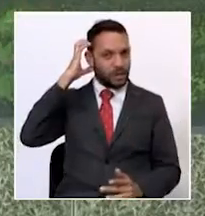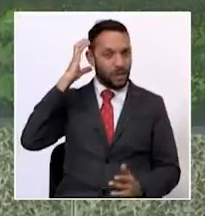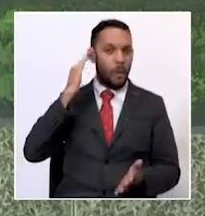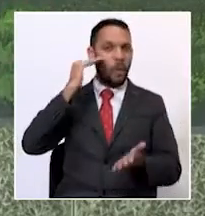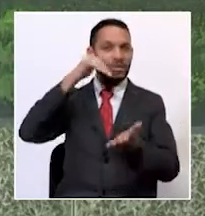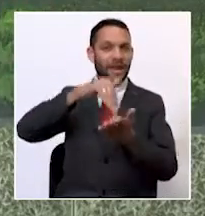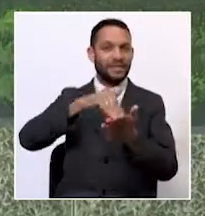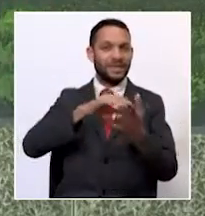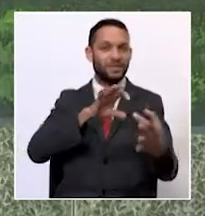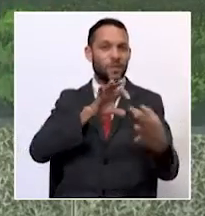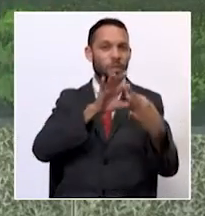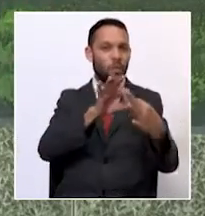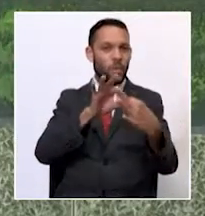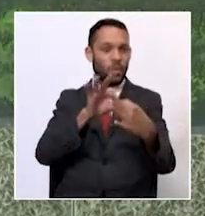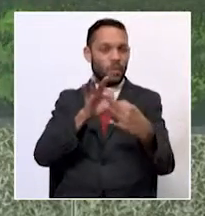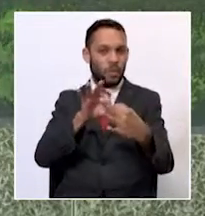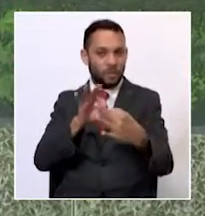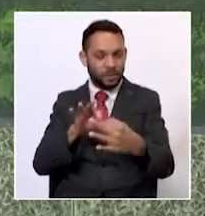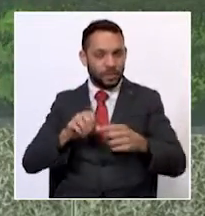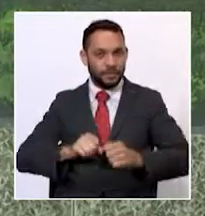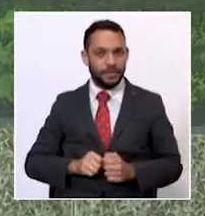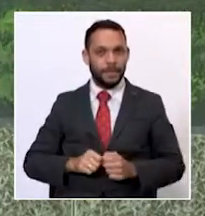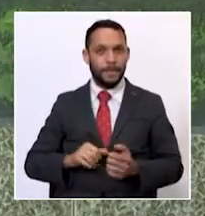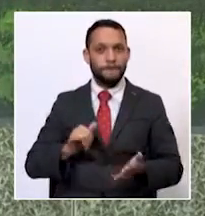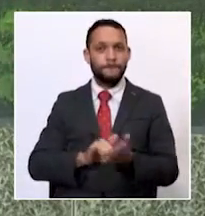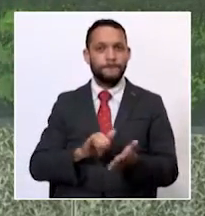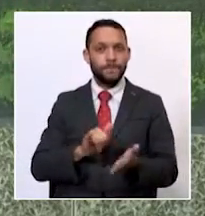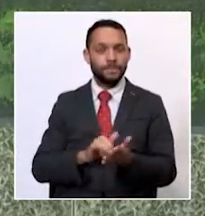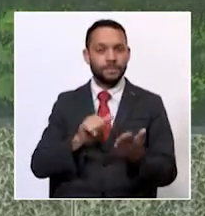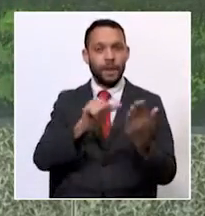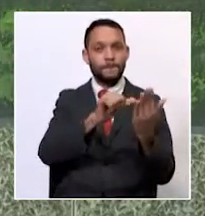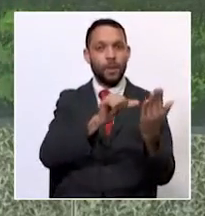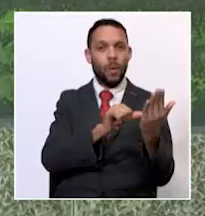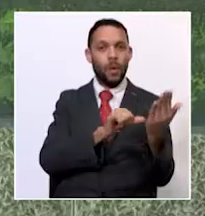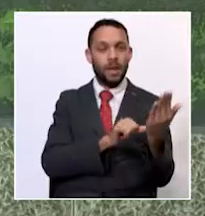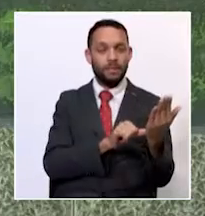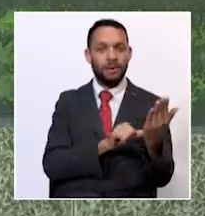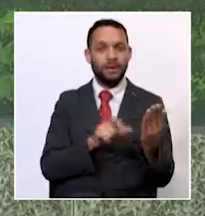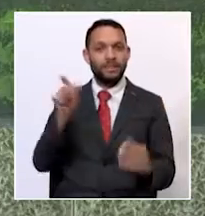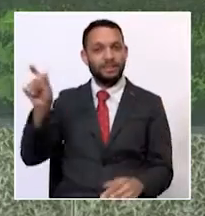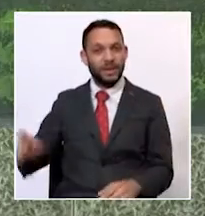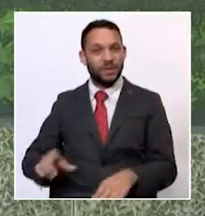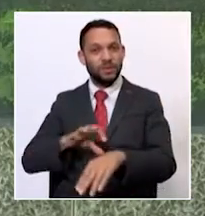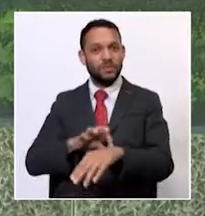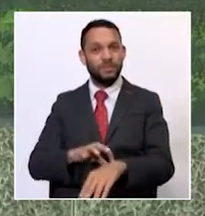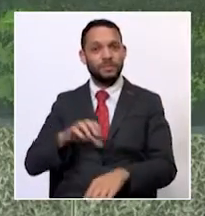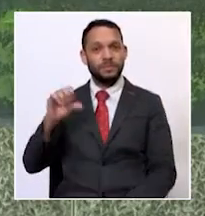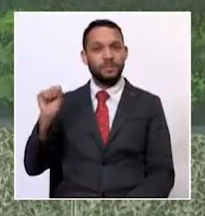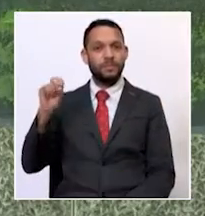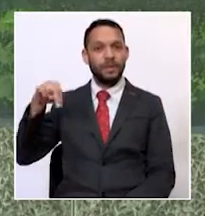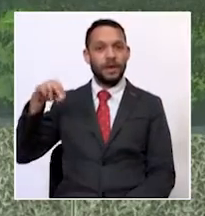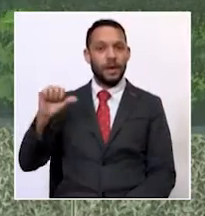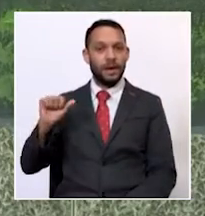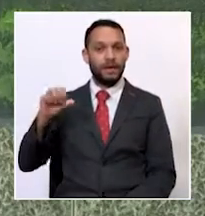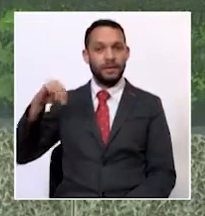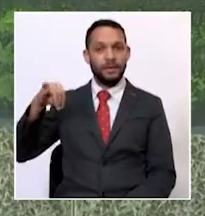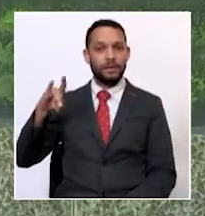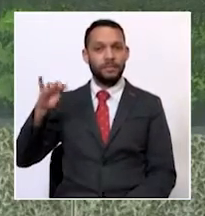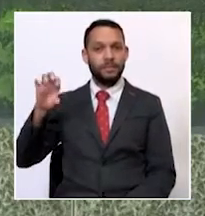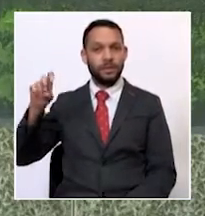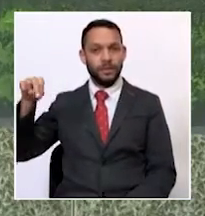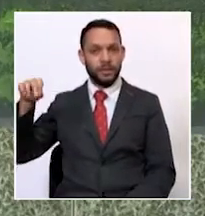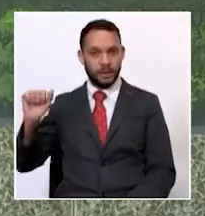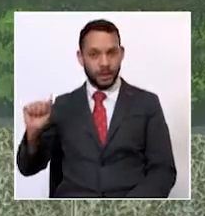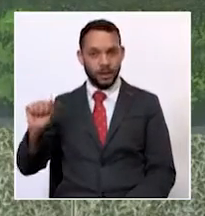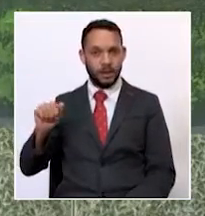estamos haciendo en el programa de biofeedback con la doctora Ana Milena y la doctora Mónica,